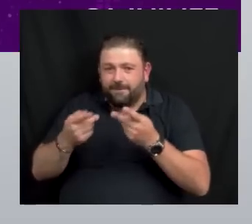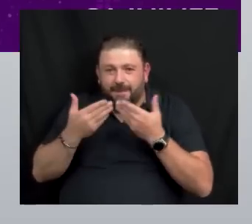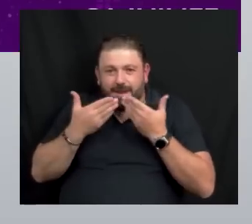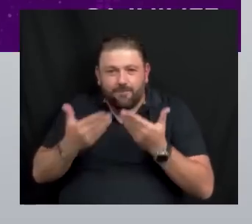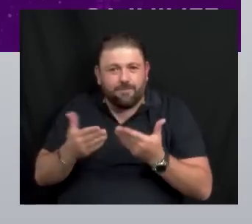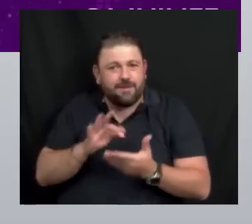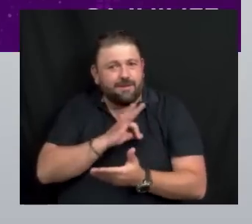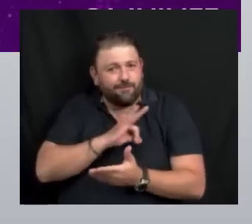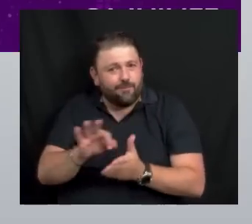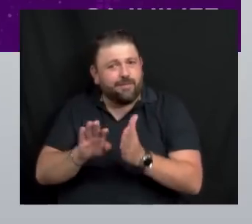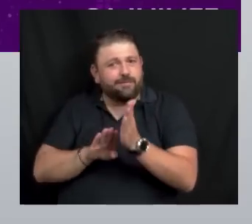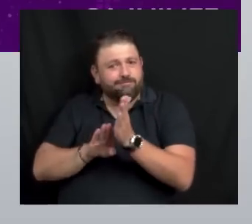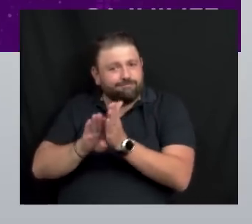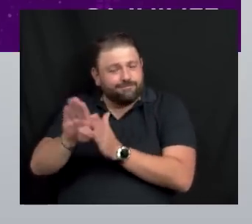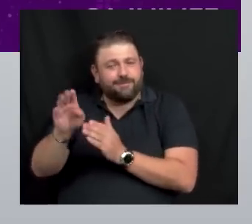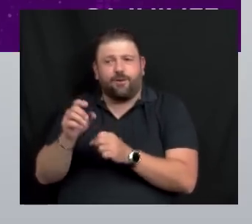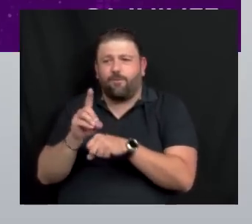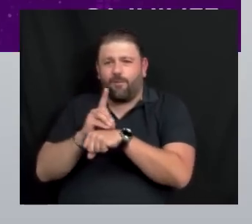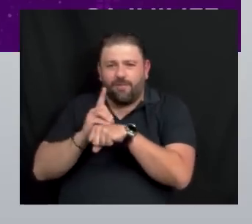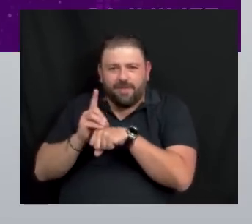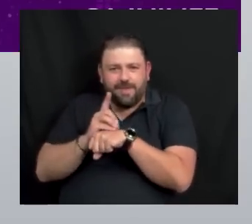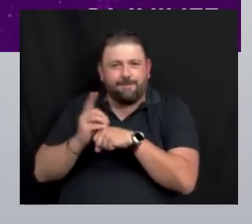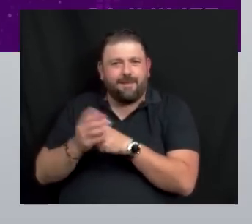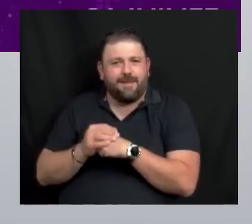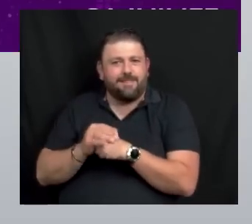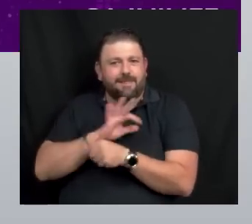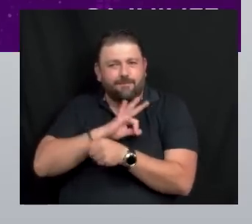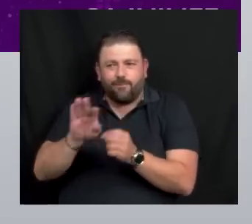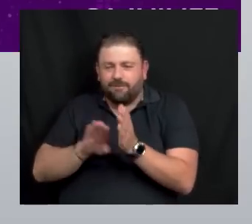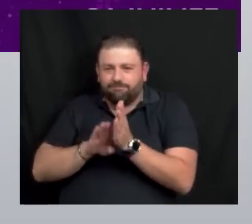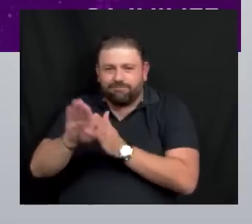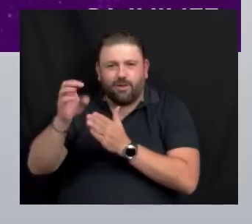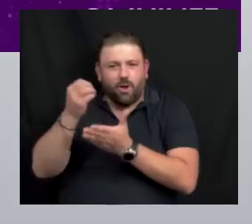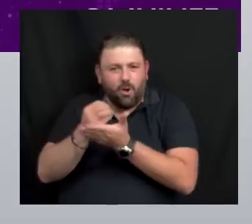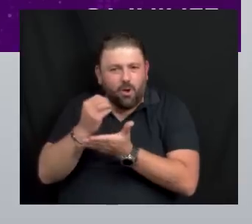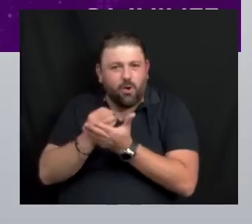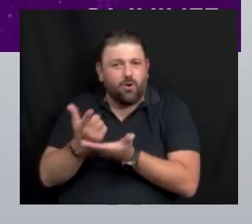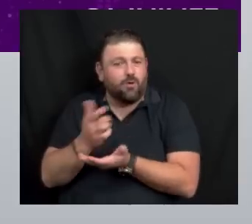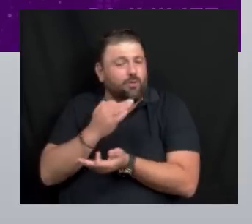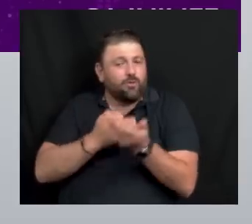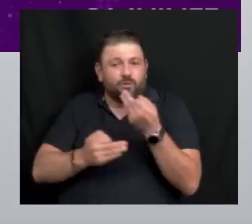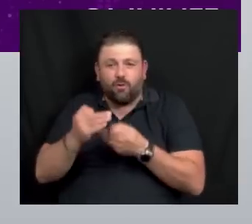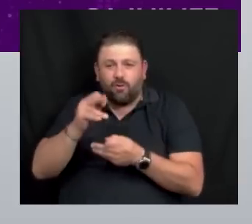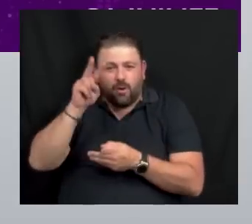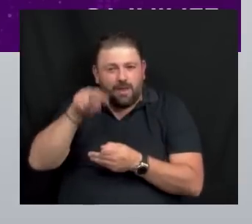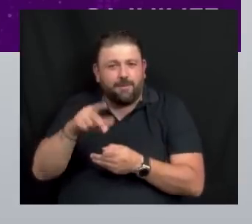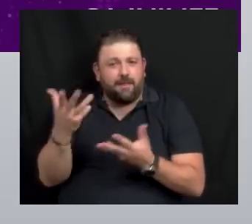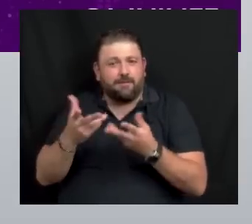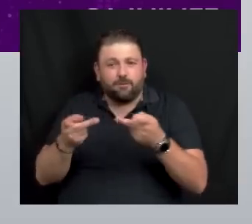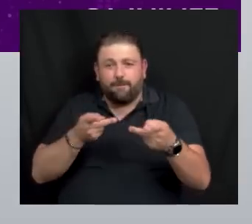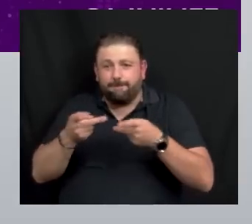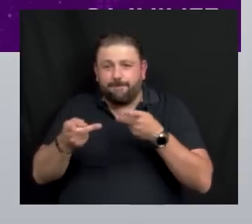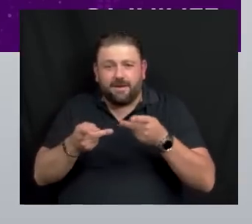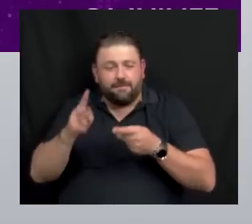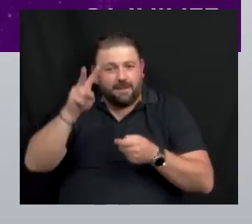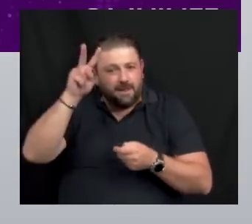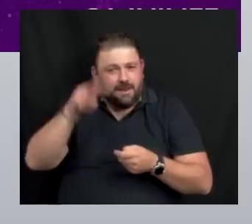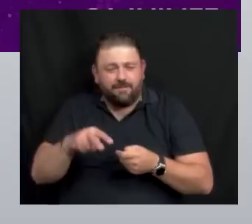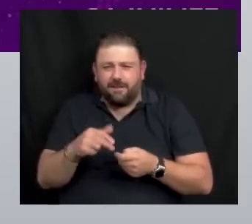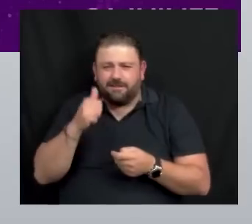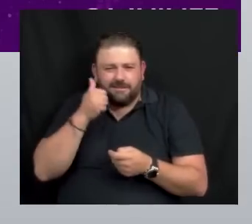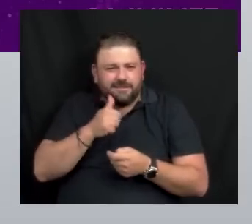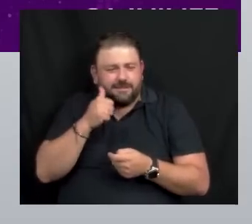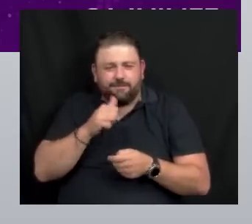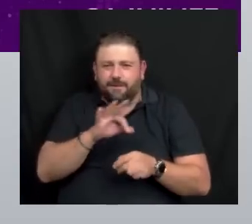lo que quieras, como lo que lo planeaste. Y esa es esta gran herramienta que tenemos como Omni nos lo genera. No existe